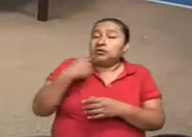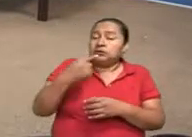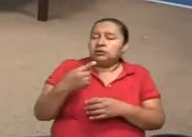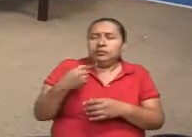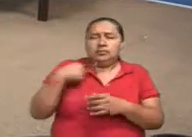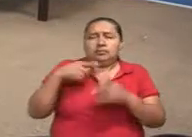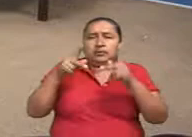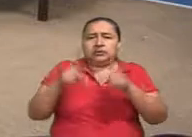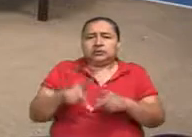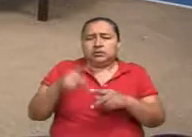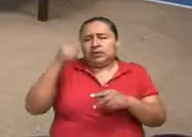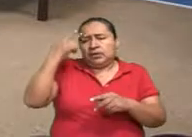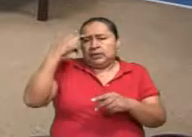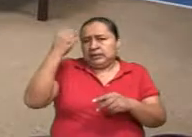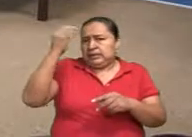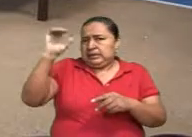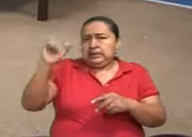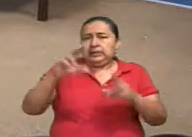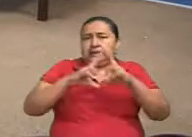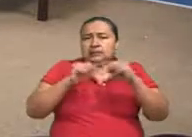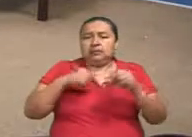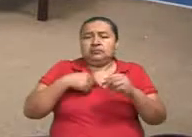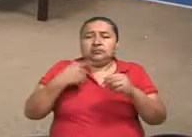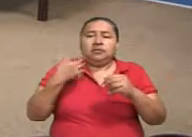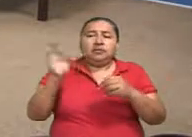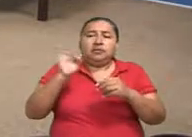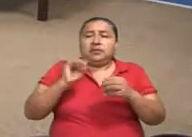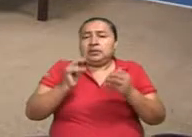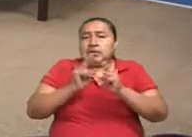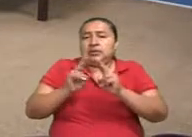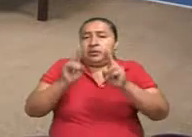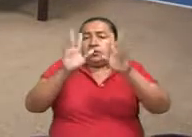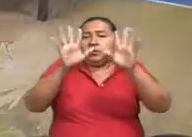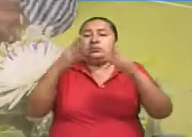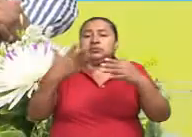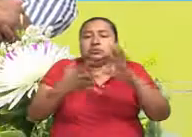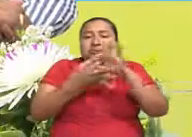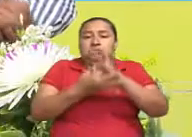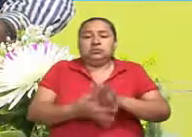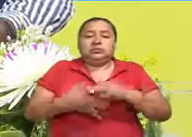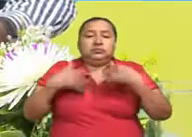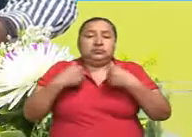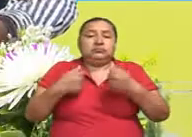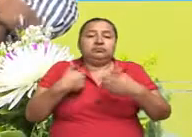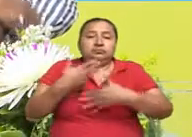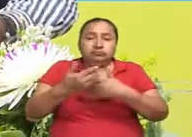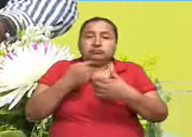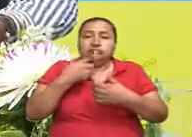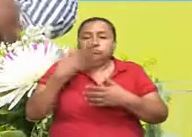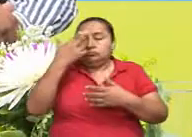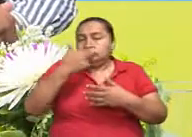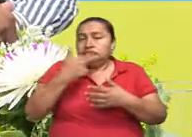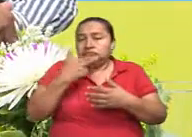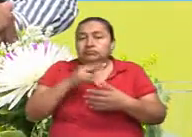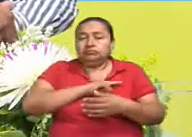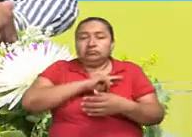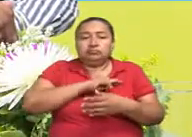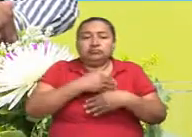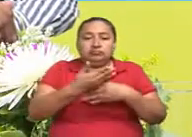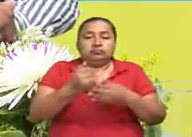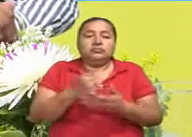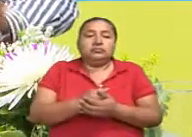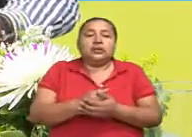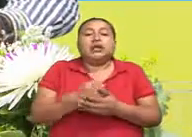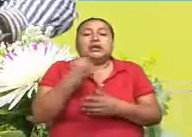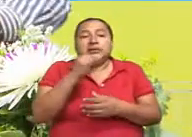cree también en este tipo de medicina natural, y pues ya lo tenemos en el sistema de salud. Por eso le hacía la referencia, pues, más que todo.